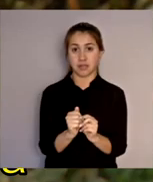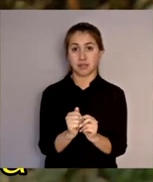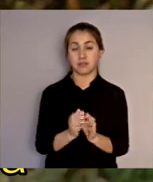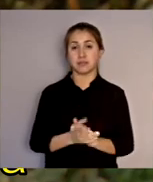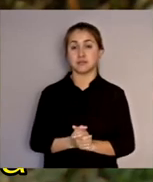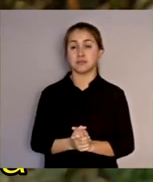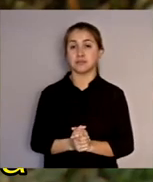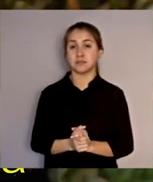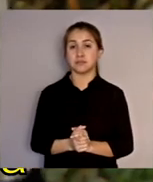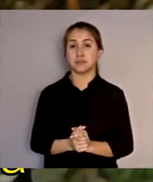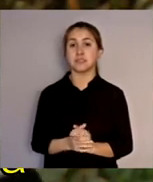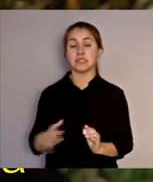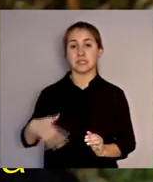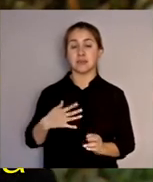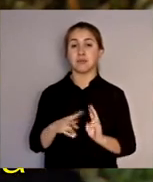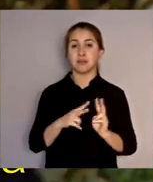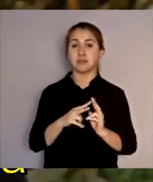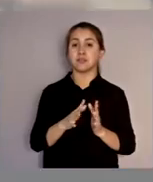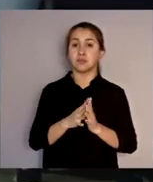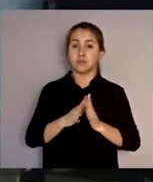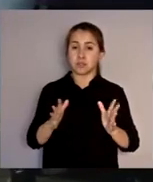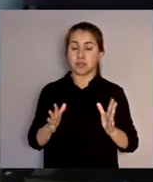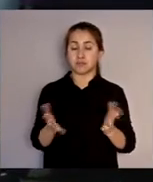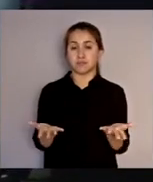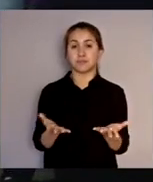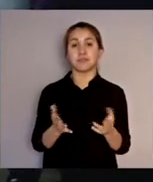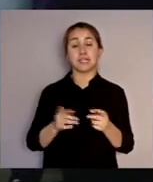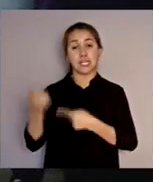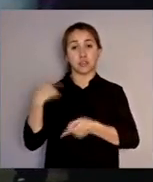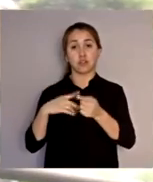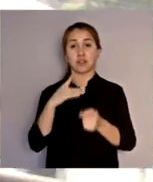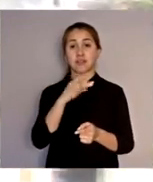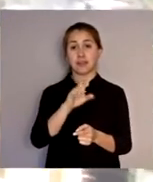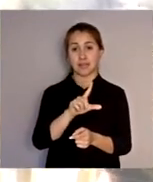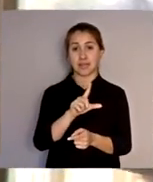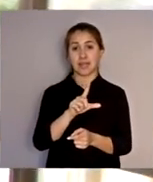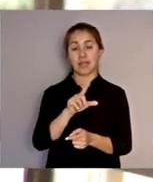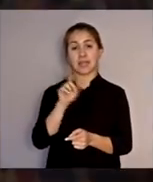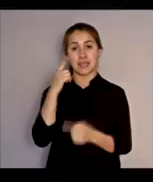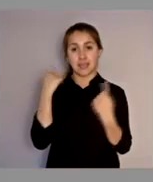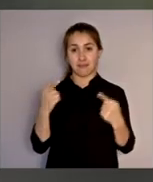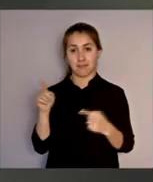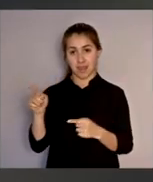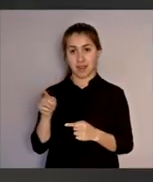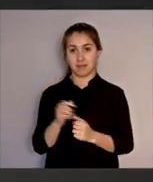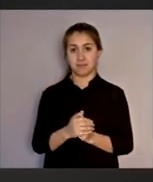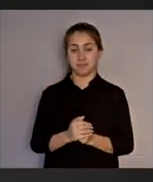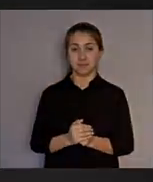gran empresa. La historia de Daniela y Javiera Mujica.